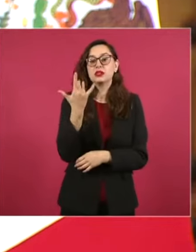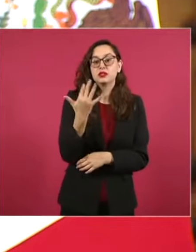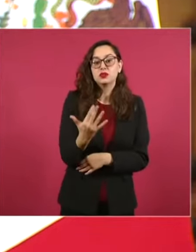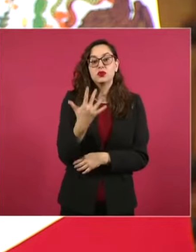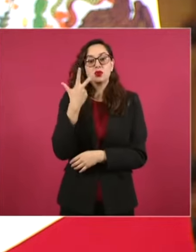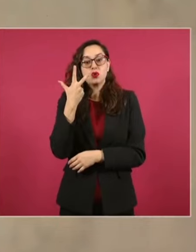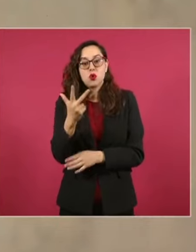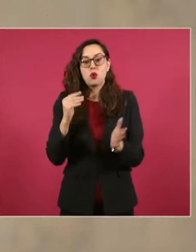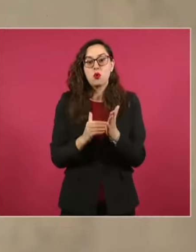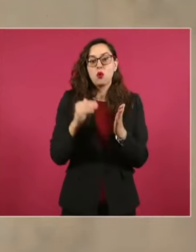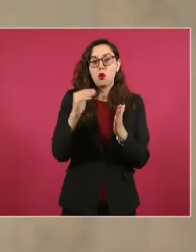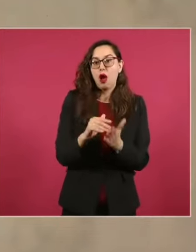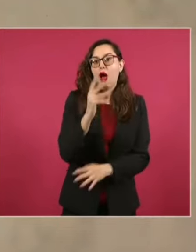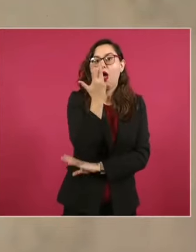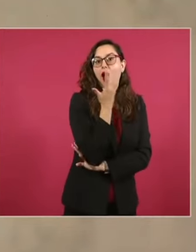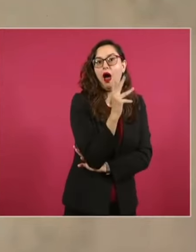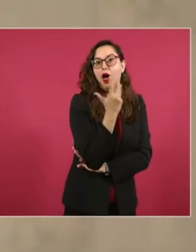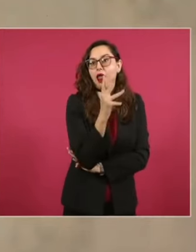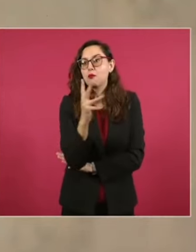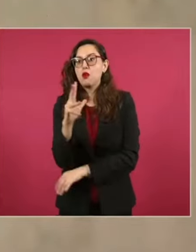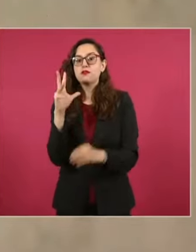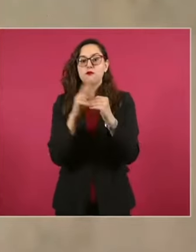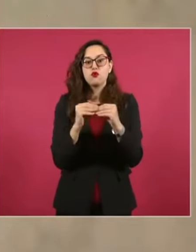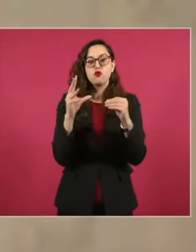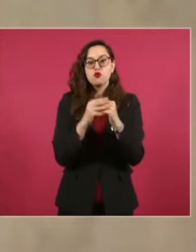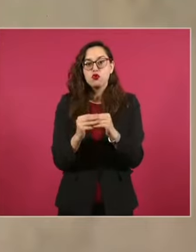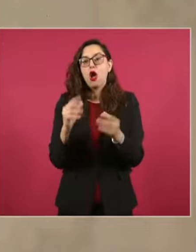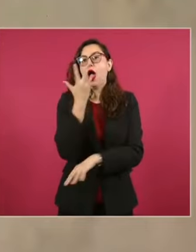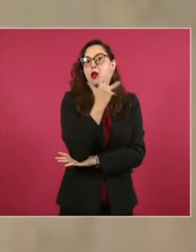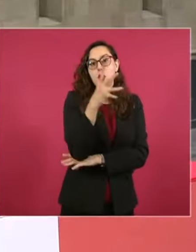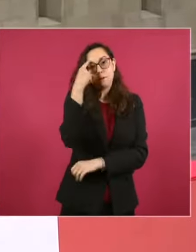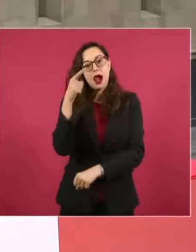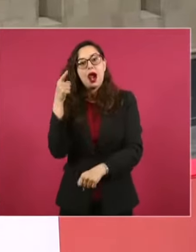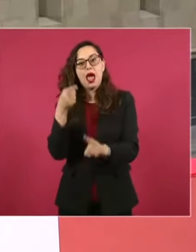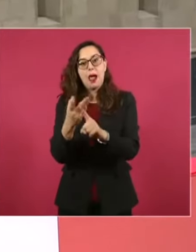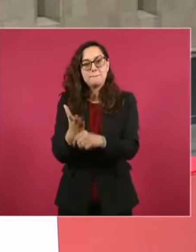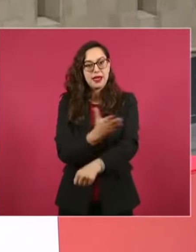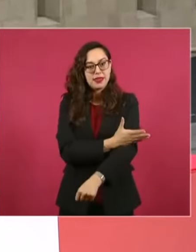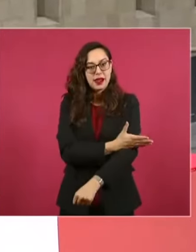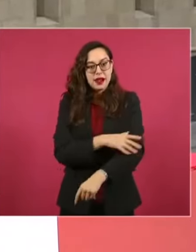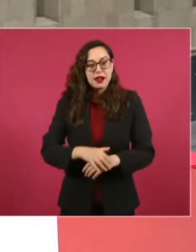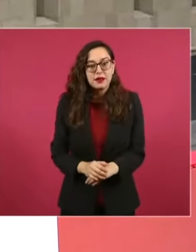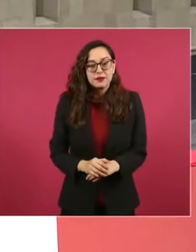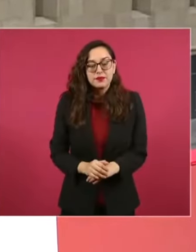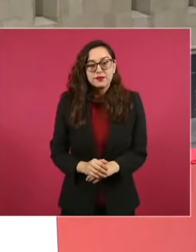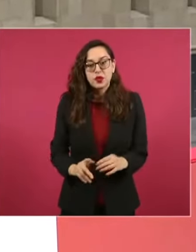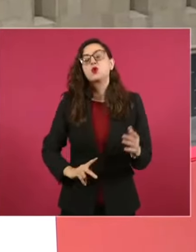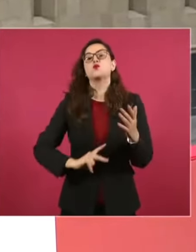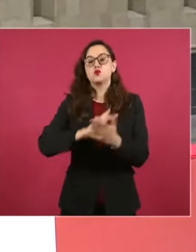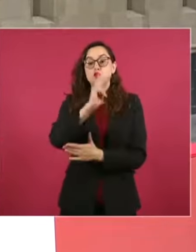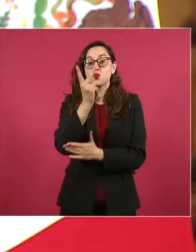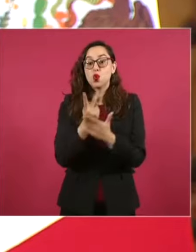1.158 millones de árboles frutales y maderables. Es el programa, que se oiga